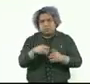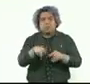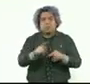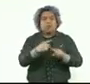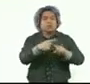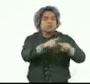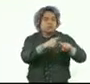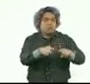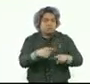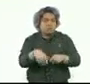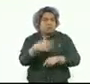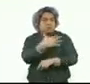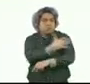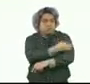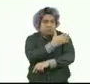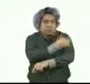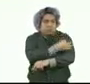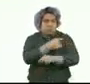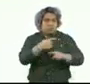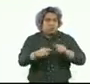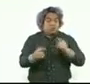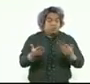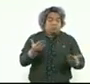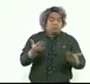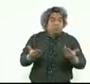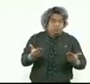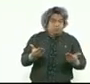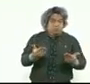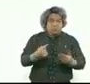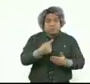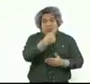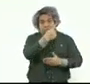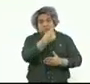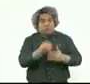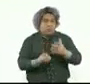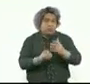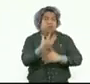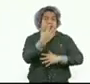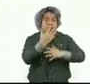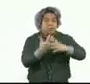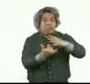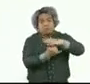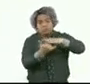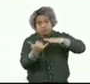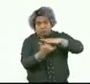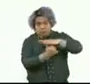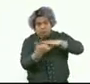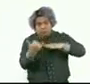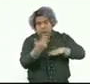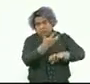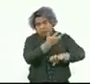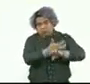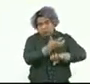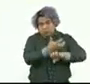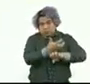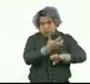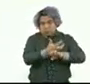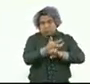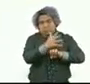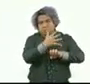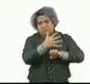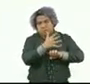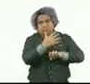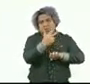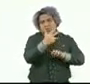de vacunación para que vean la diferencia que esto puede hacer. La ciudad de Nueva York, que tiene una población ligeramente menor que